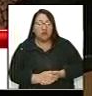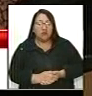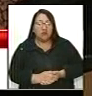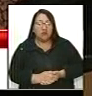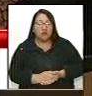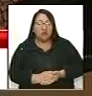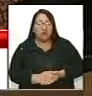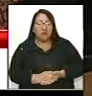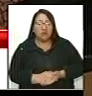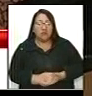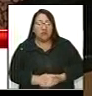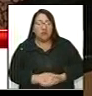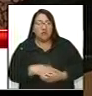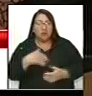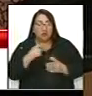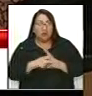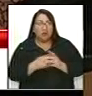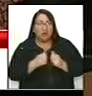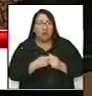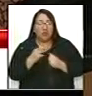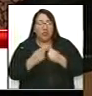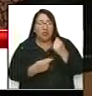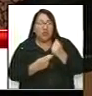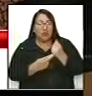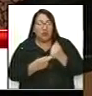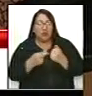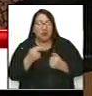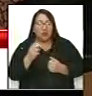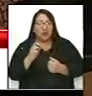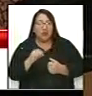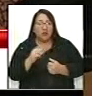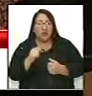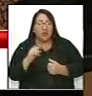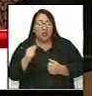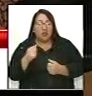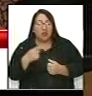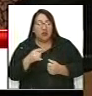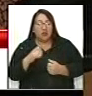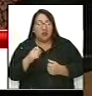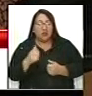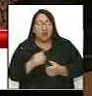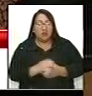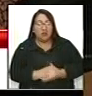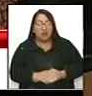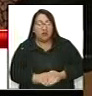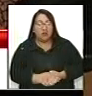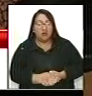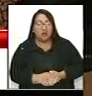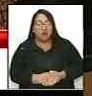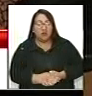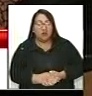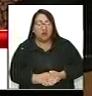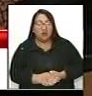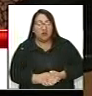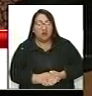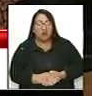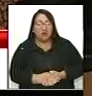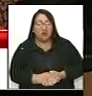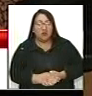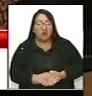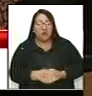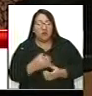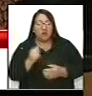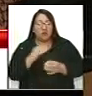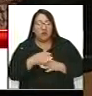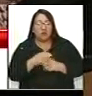la regidora María García de la Cruz, por favor. Si puedes comenzar y luego el siguiente a la izquierda y así seguimos.